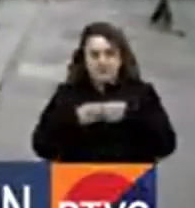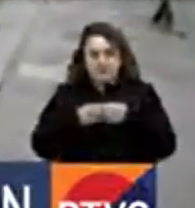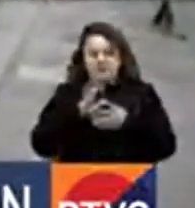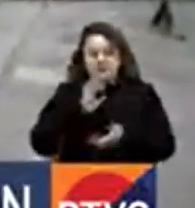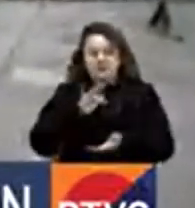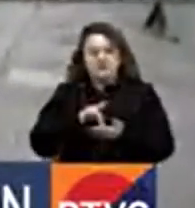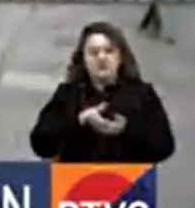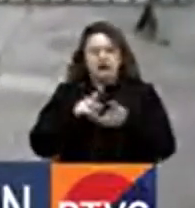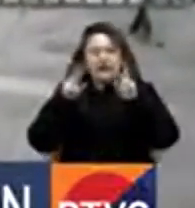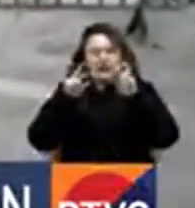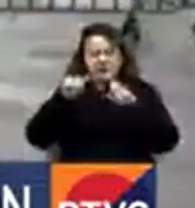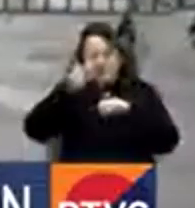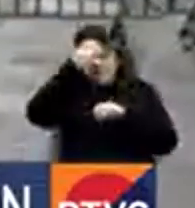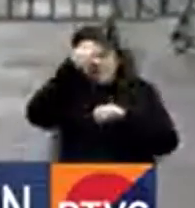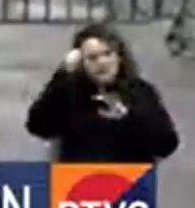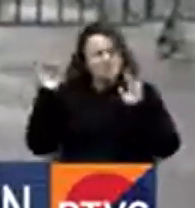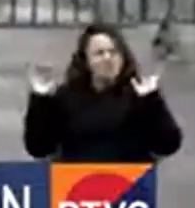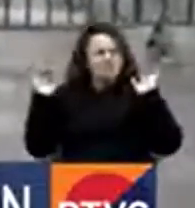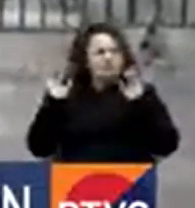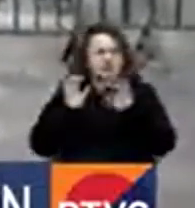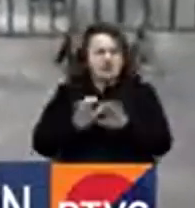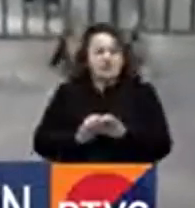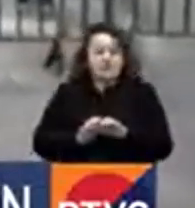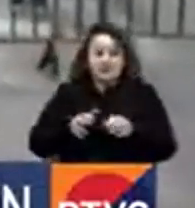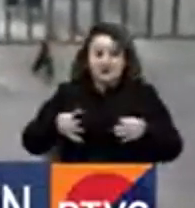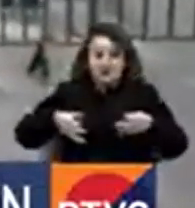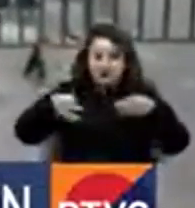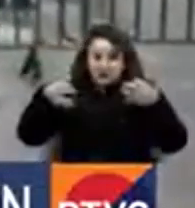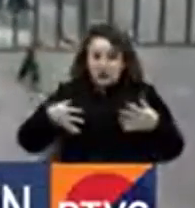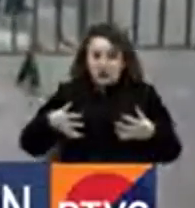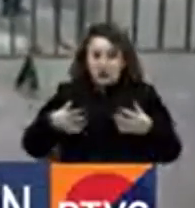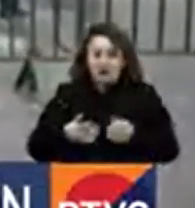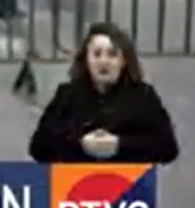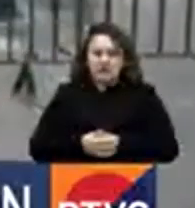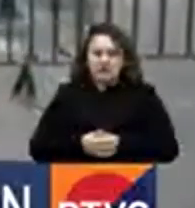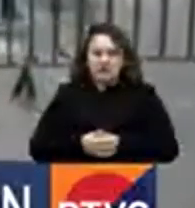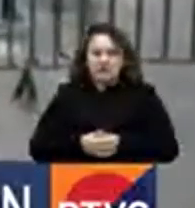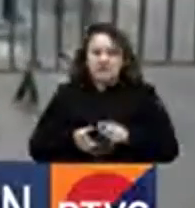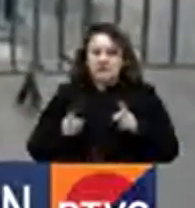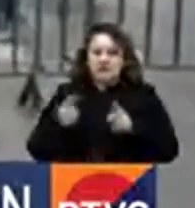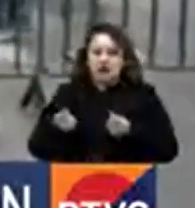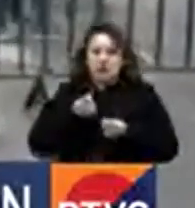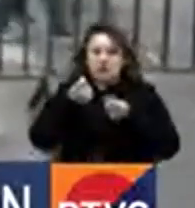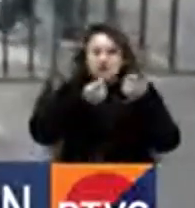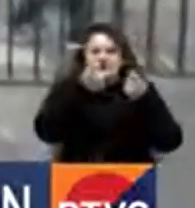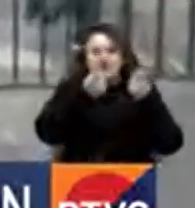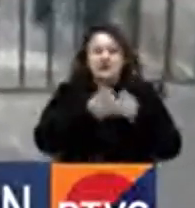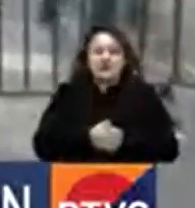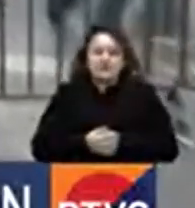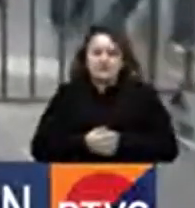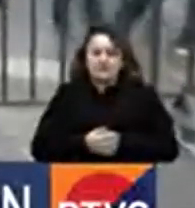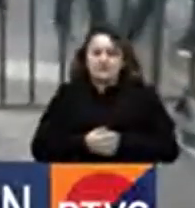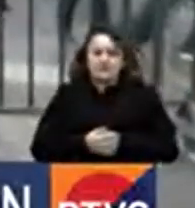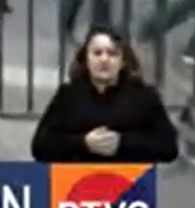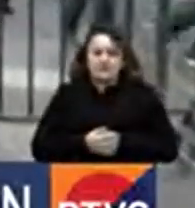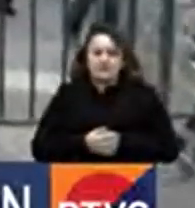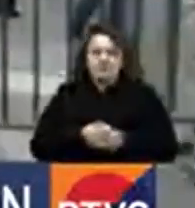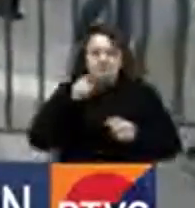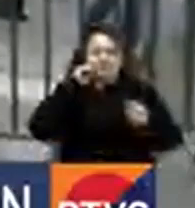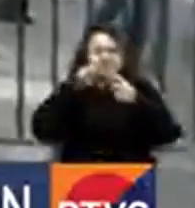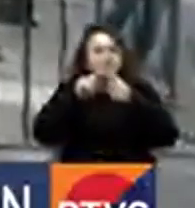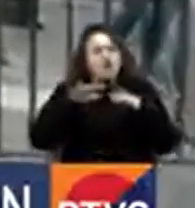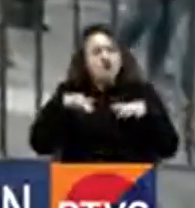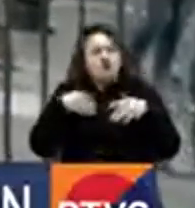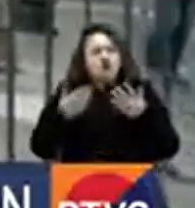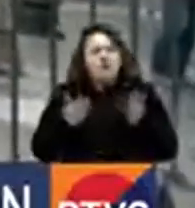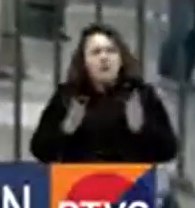relevantes que van a tratar son la migración, la seguridad y también el tema comercial. Están apuntándole a buscar la manera en cómo pueden